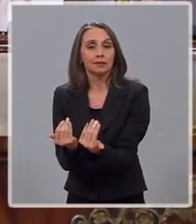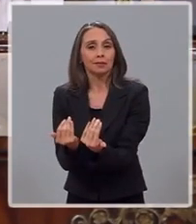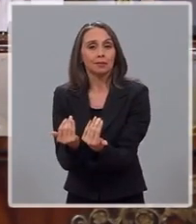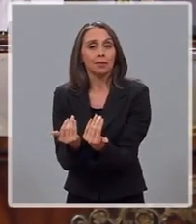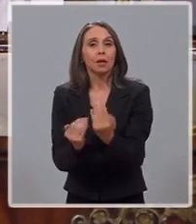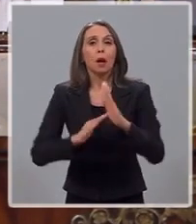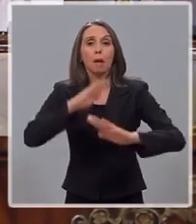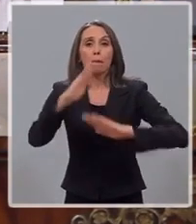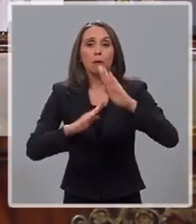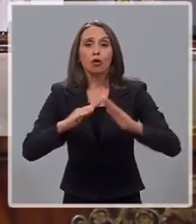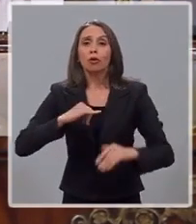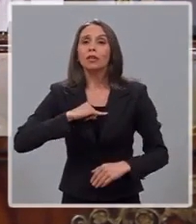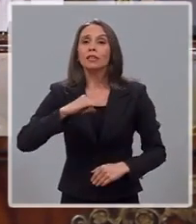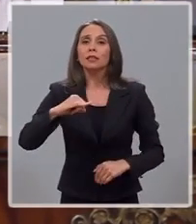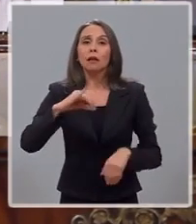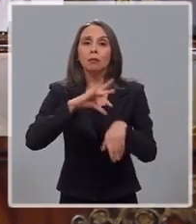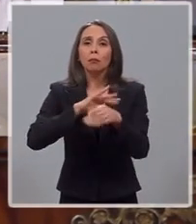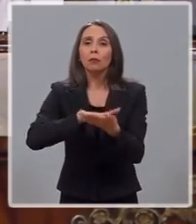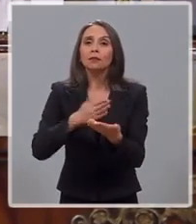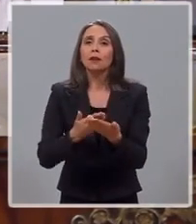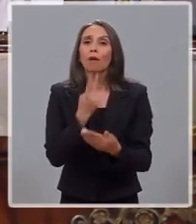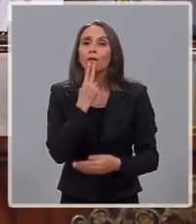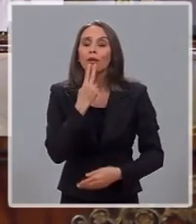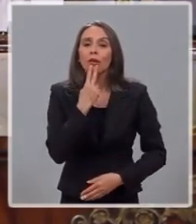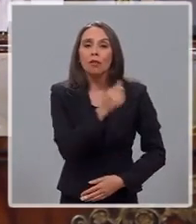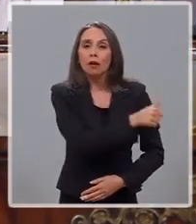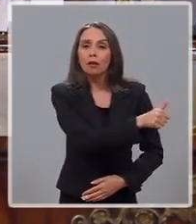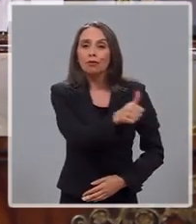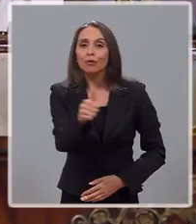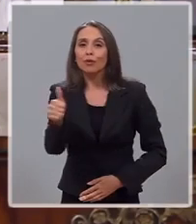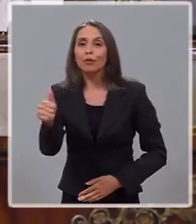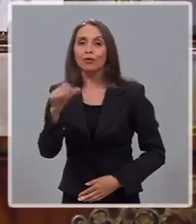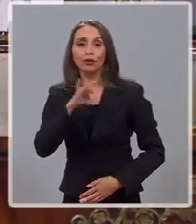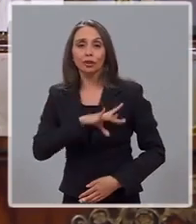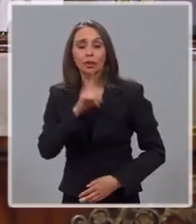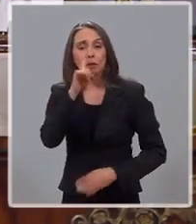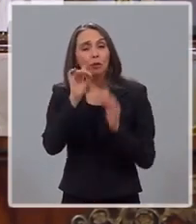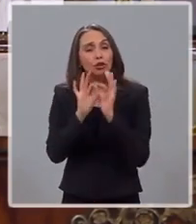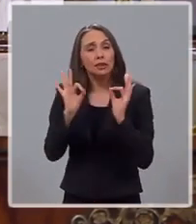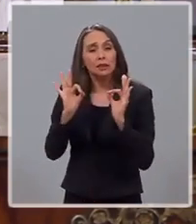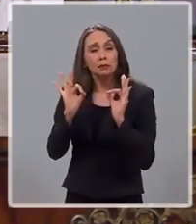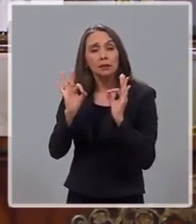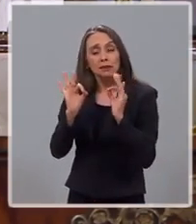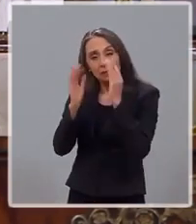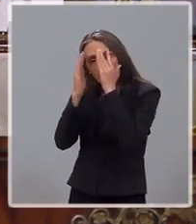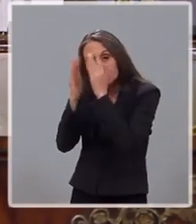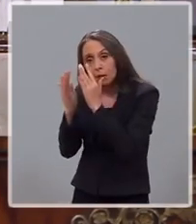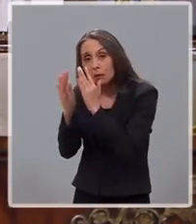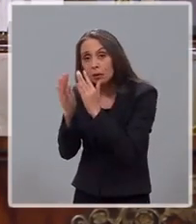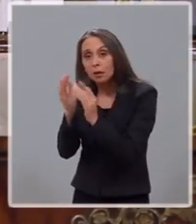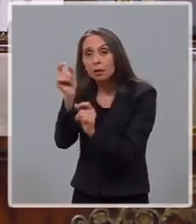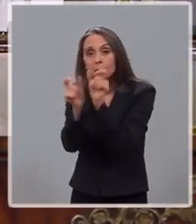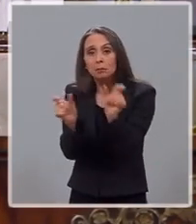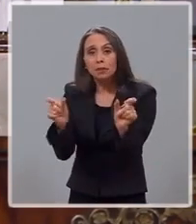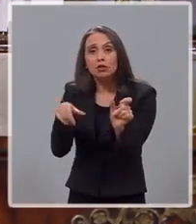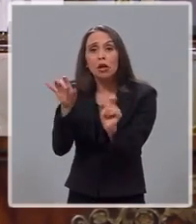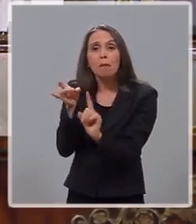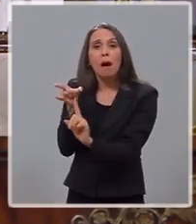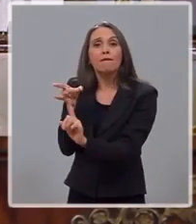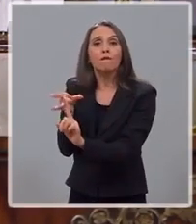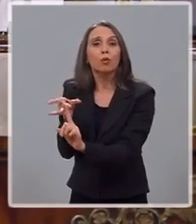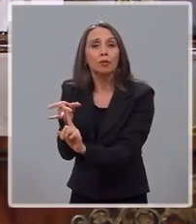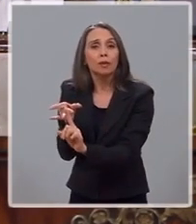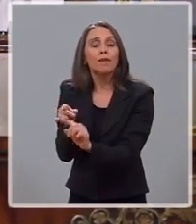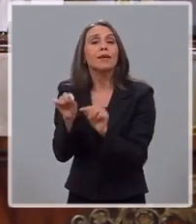protegeremos siempre la salud la vida de todos los chilenos pero muy especialmente la de los más vulnerables